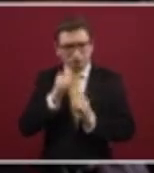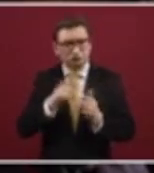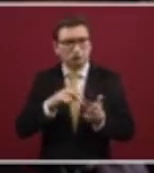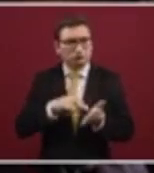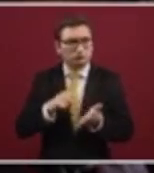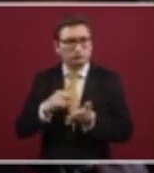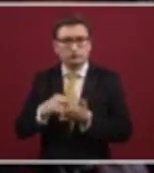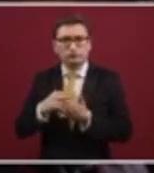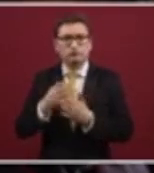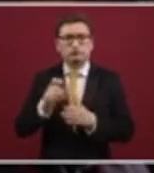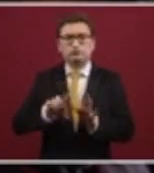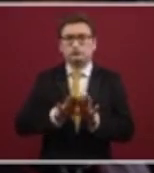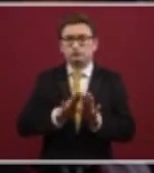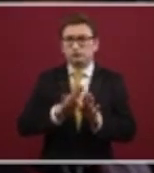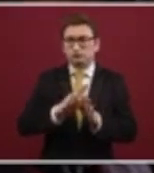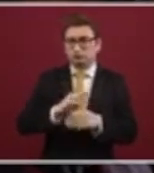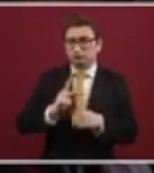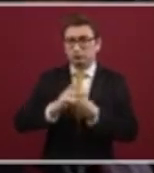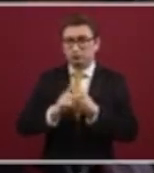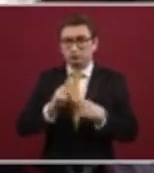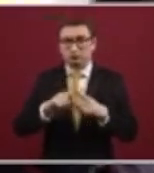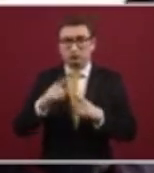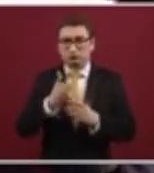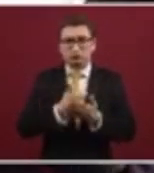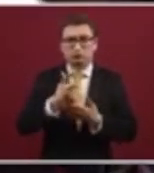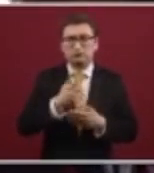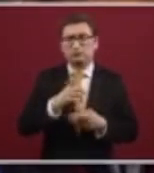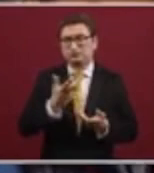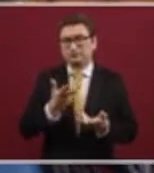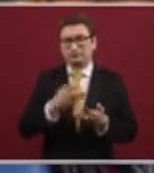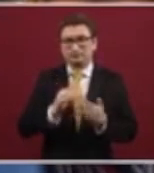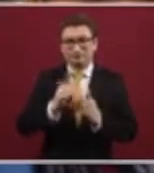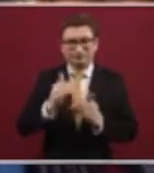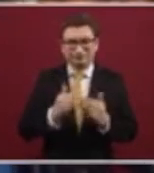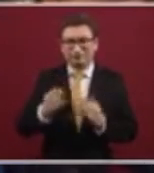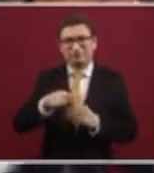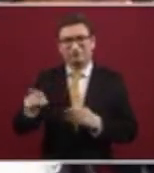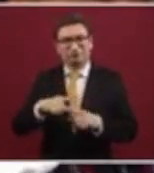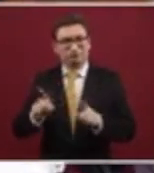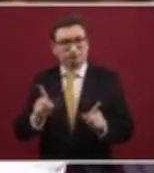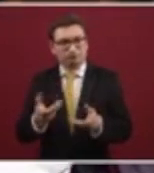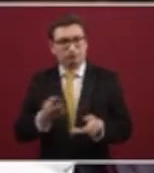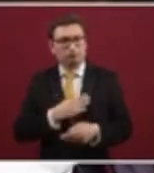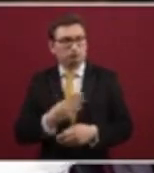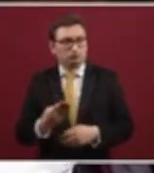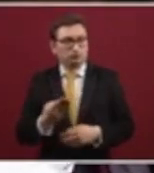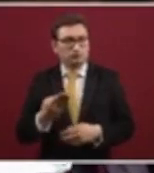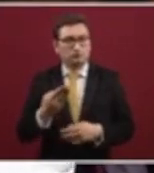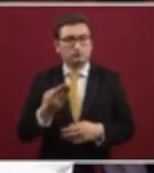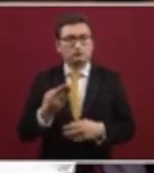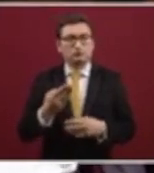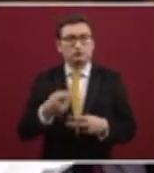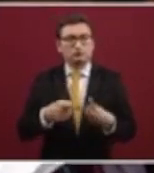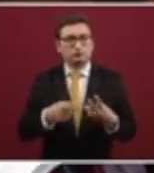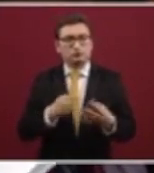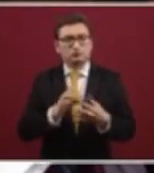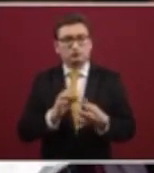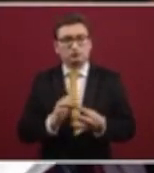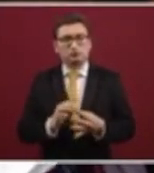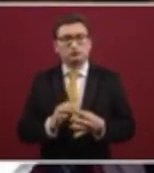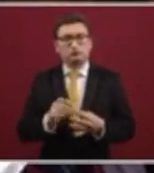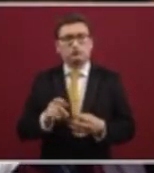distanciamos más los salarios entre los dos países, ellos lo redujeron como usted atinadamente lo señalaba. Y bueno, nada más los instrumentos